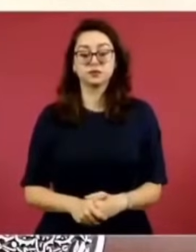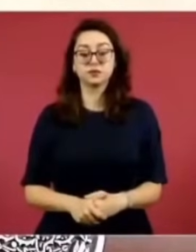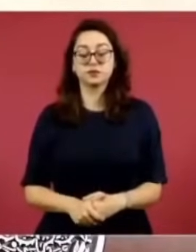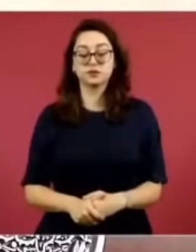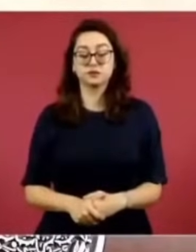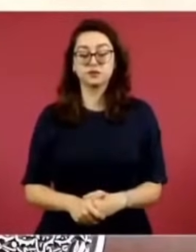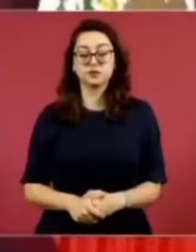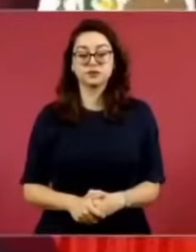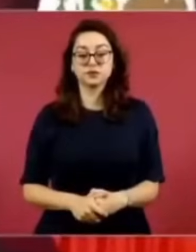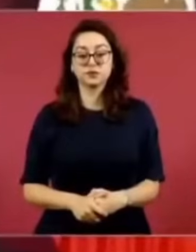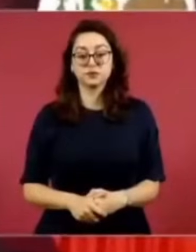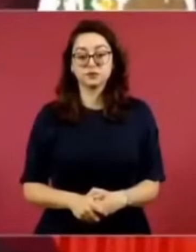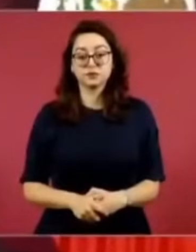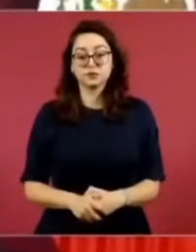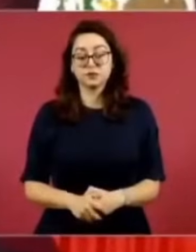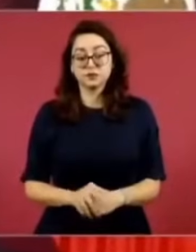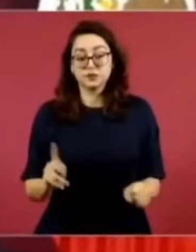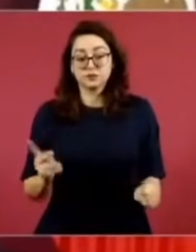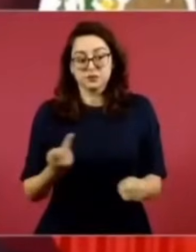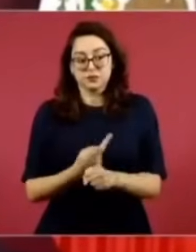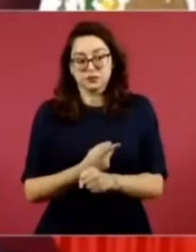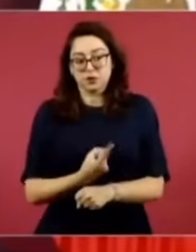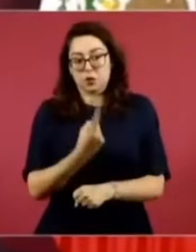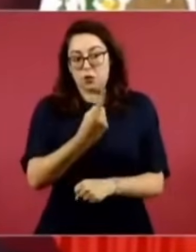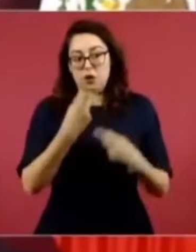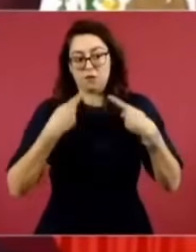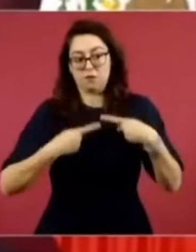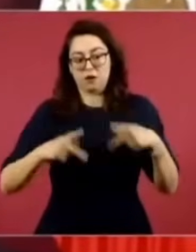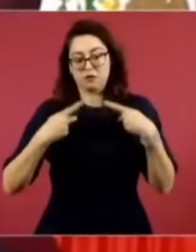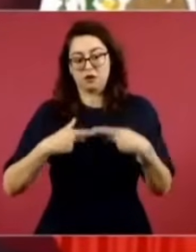presunto delincuente